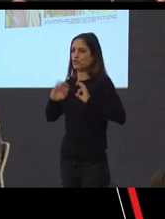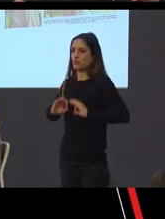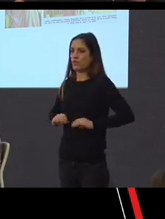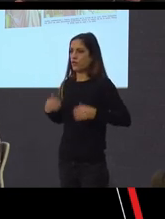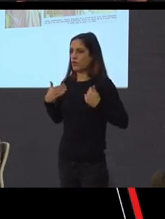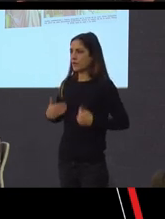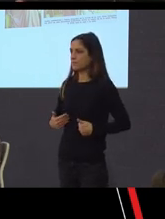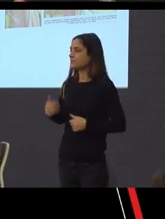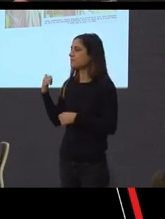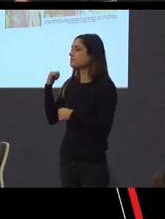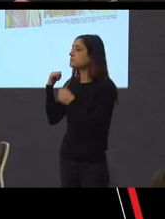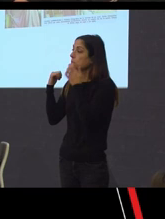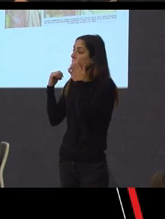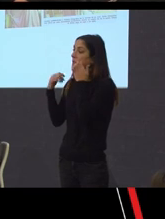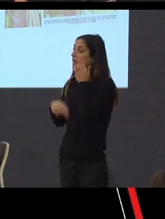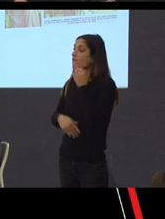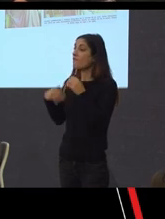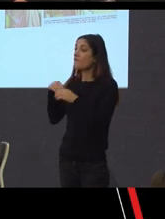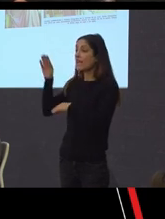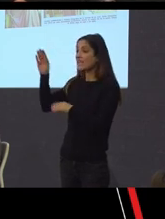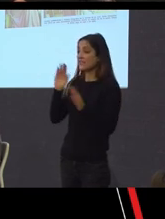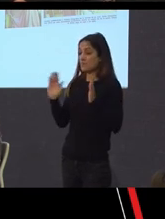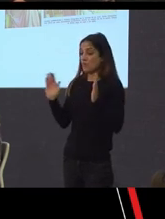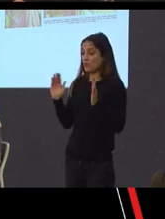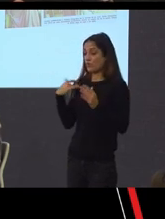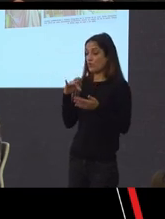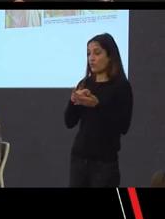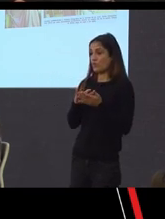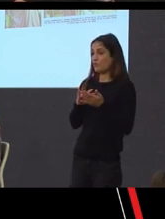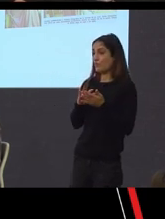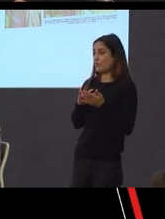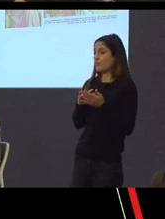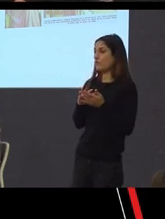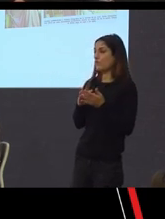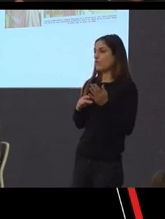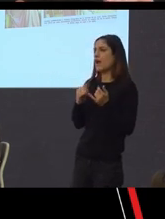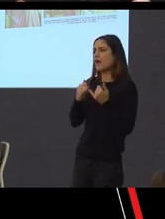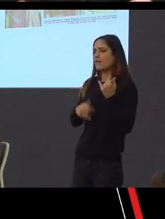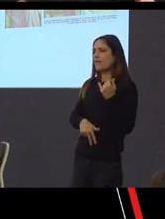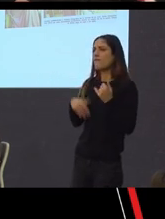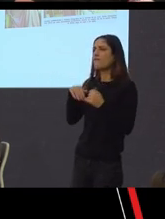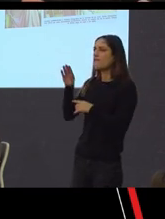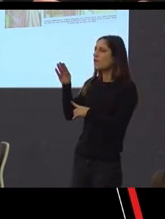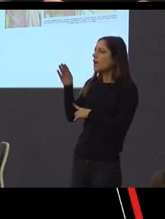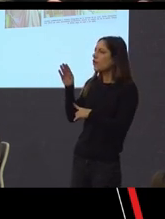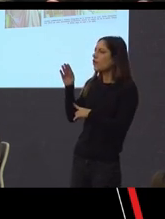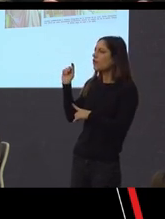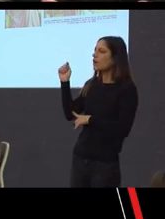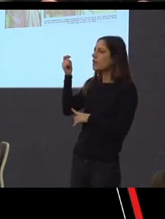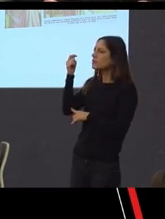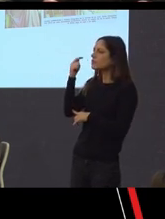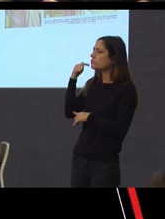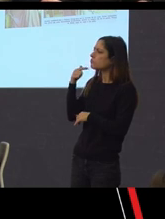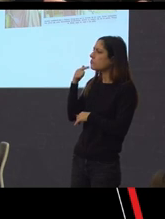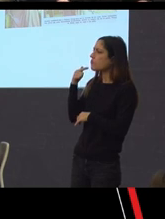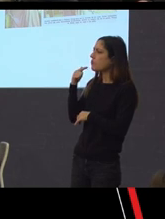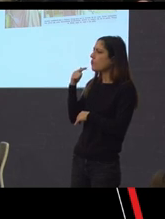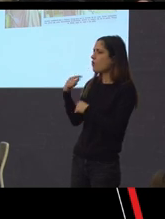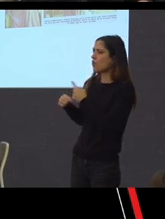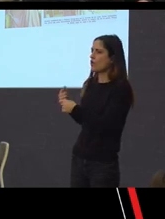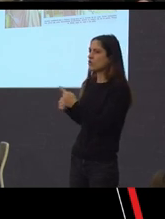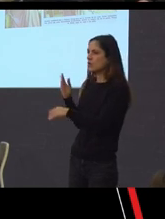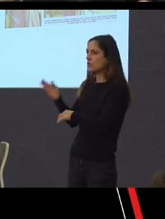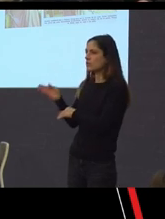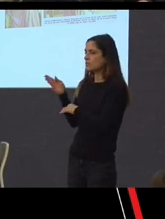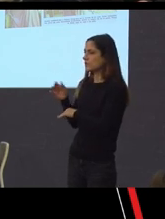o franquismo, isto pasou en pleno franquismo, Franco conseguiu que non se fixera nada en Portugal, onde había unha dictadura amiga,